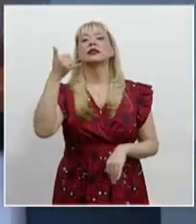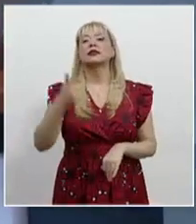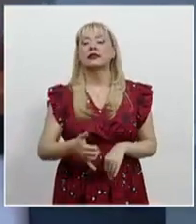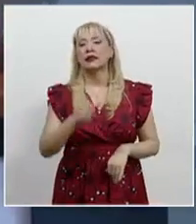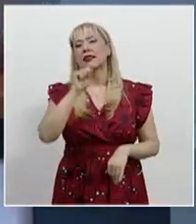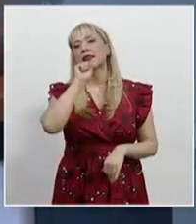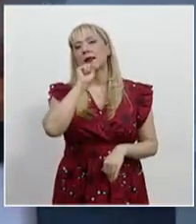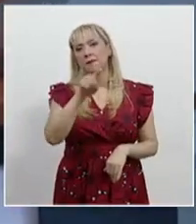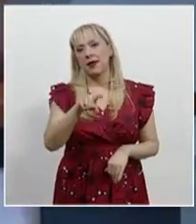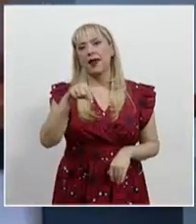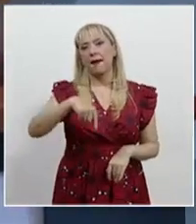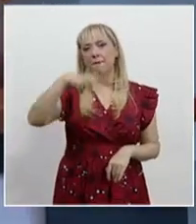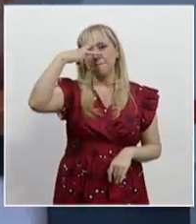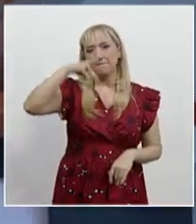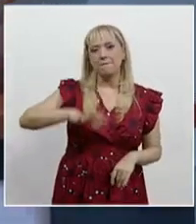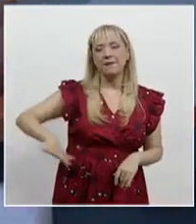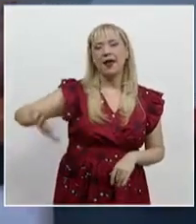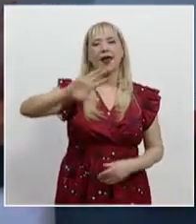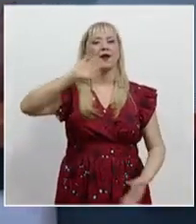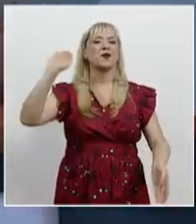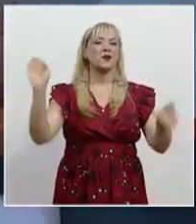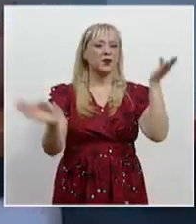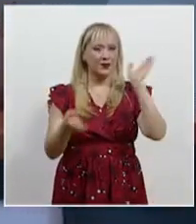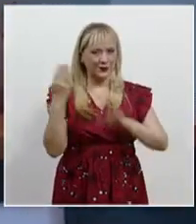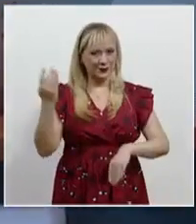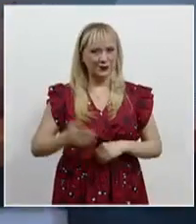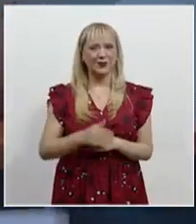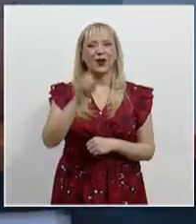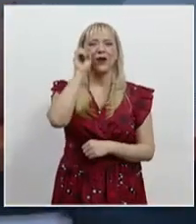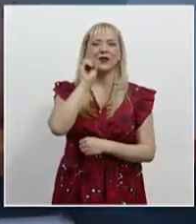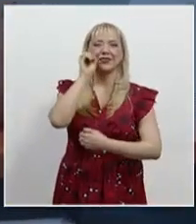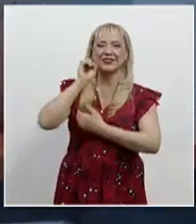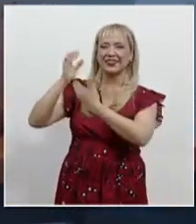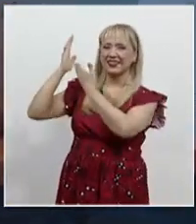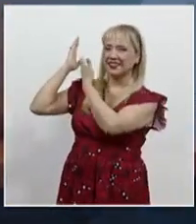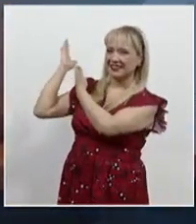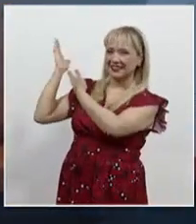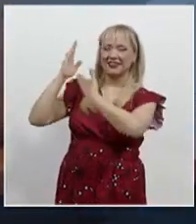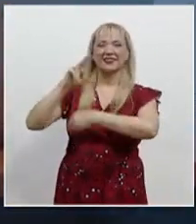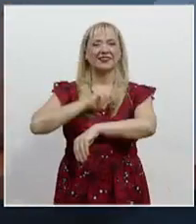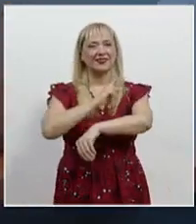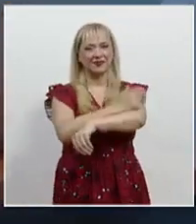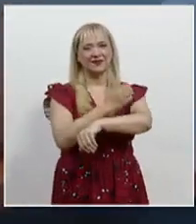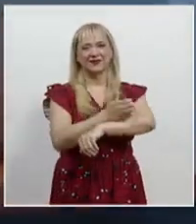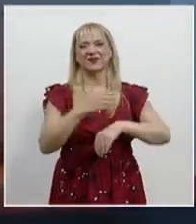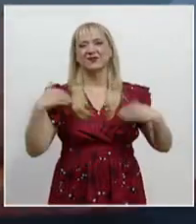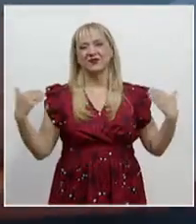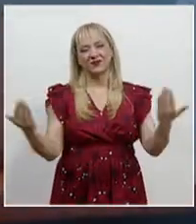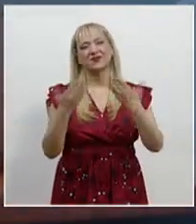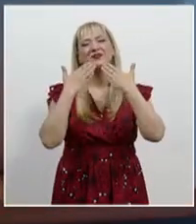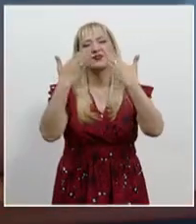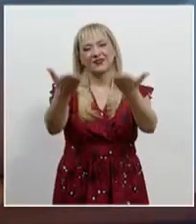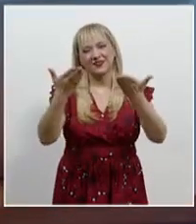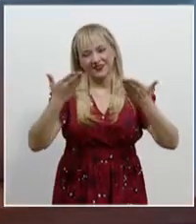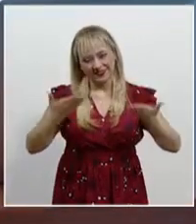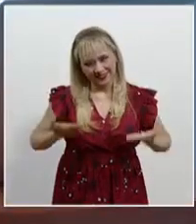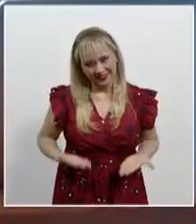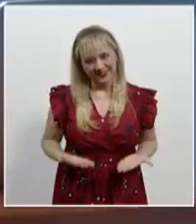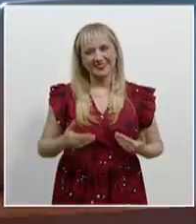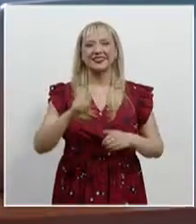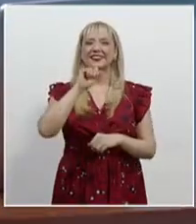la más relevante de México y de todo el mundo. Soy Oscar González y a nombre de todo este equipo de trabajo le damos la más cordial